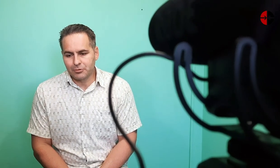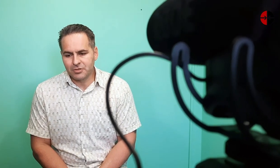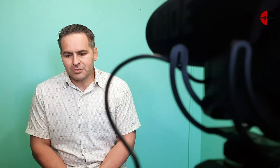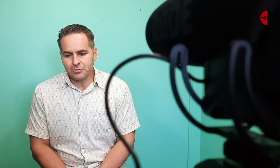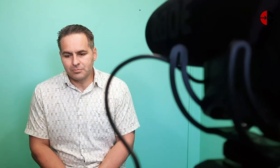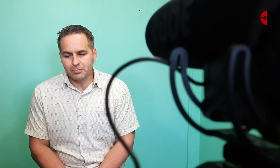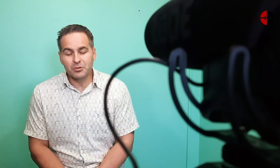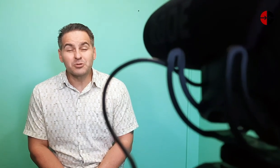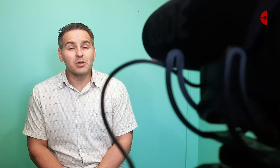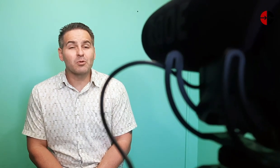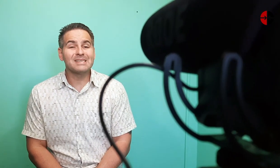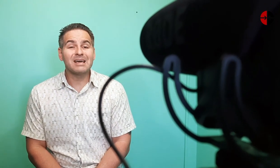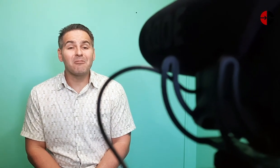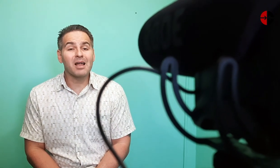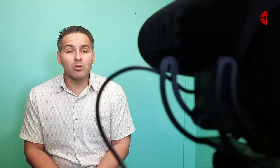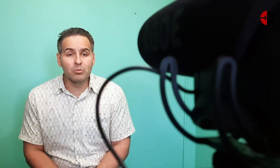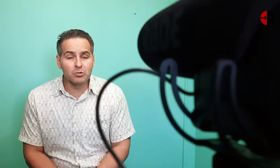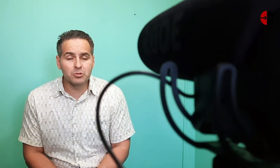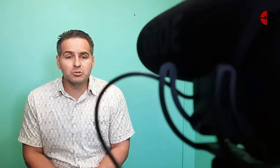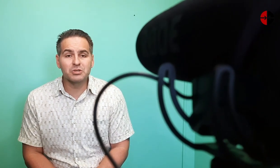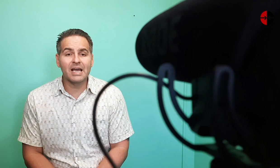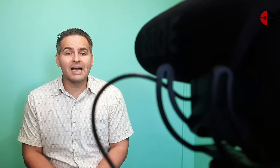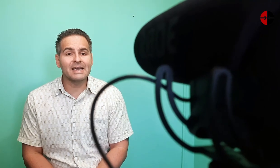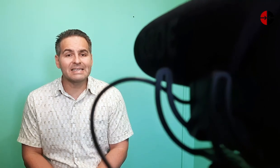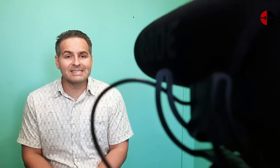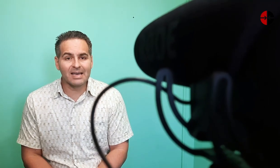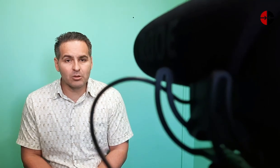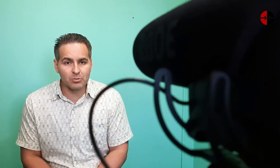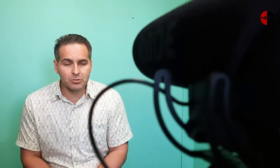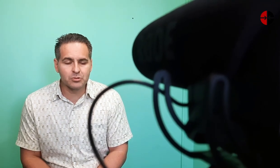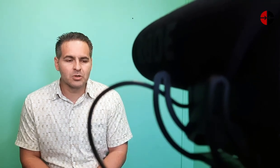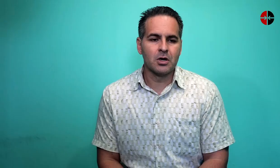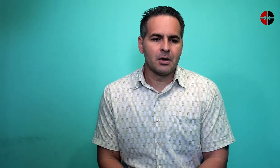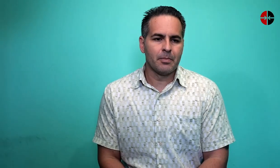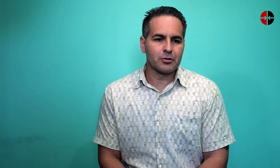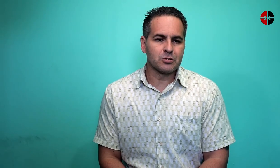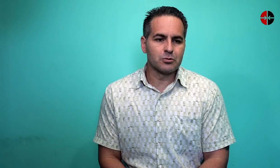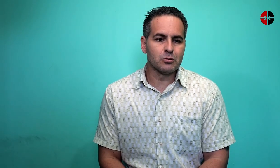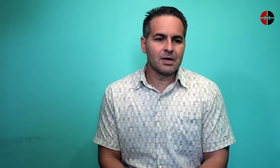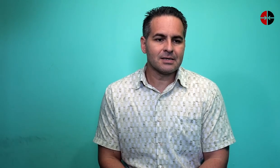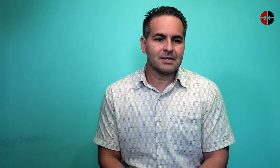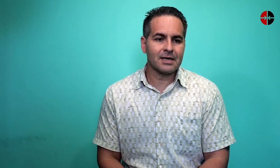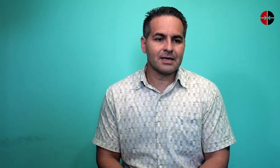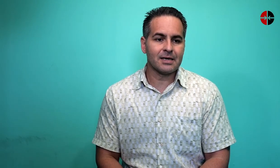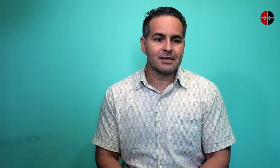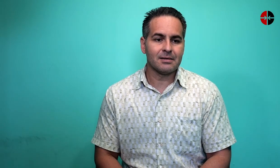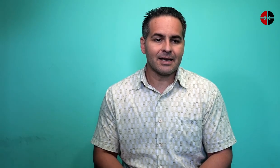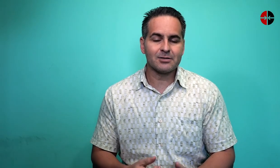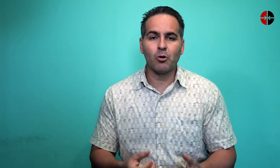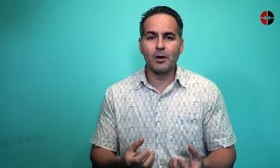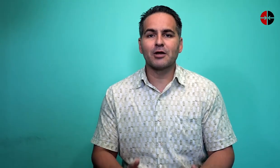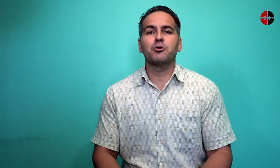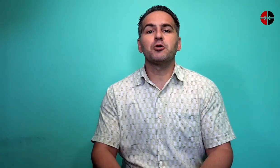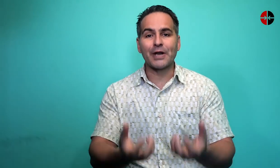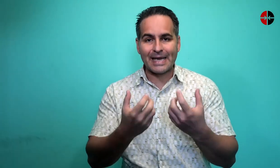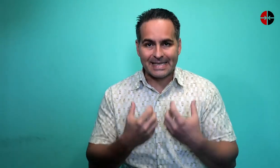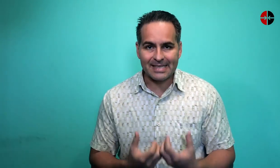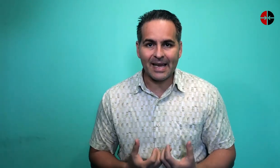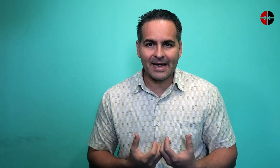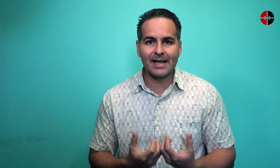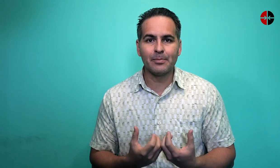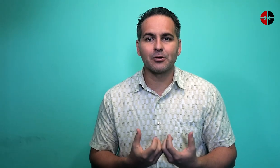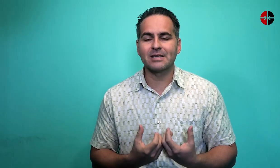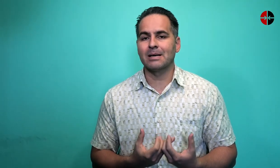proceso un proceso del cual se ha hablado mucho se ha analizado mucho pero sin dudas es obligatorio